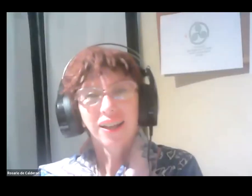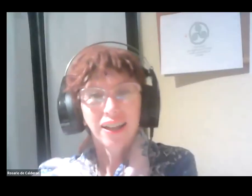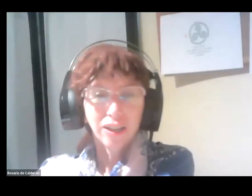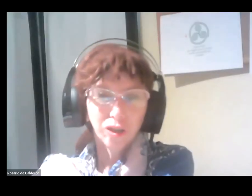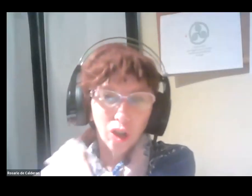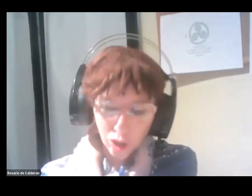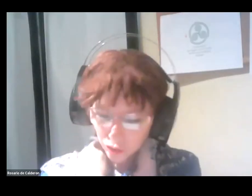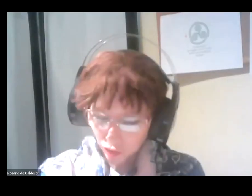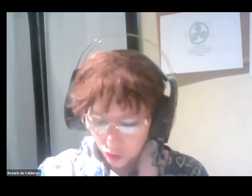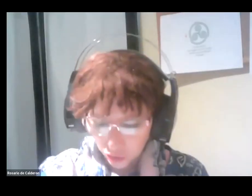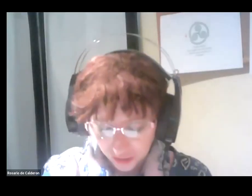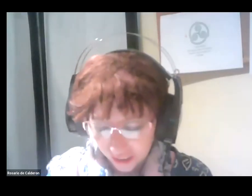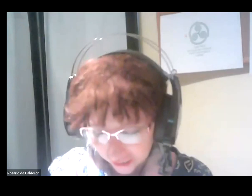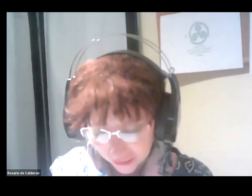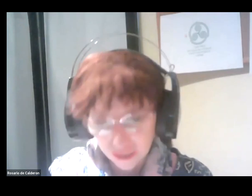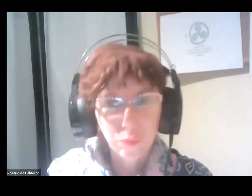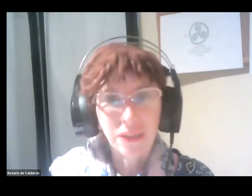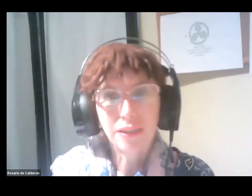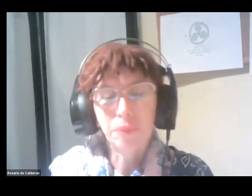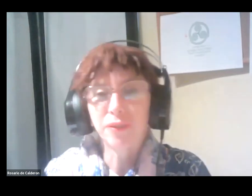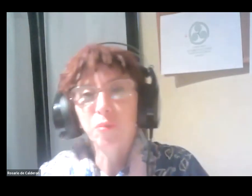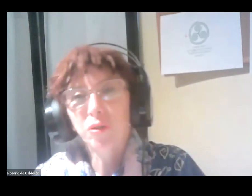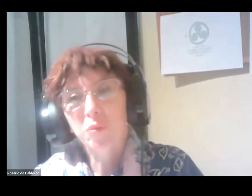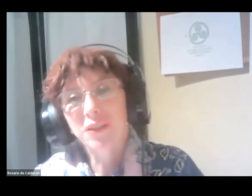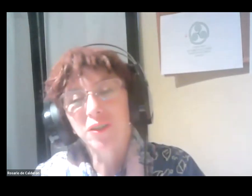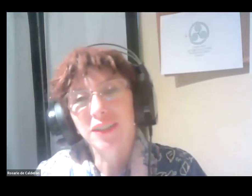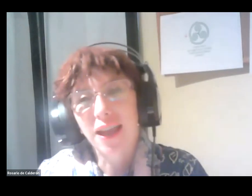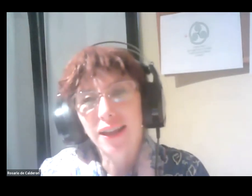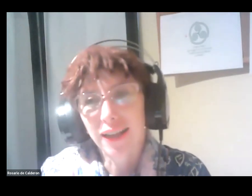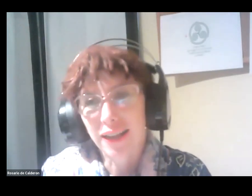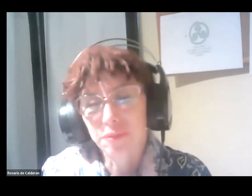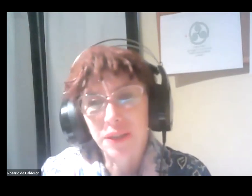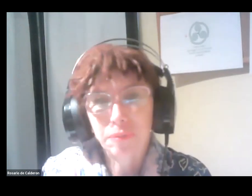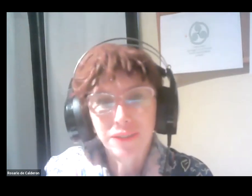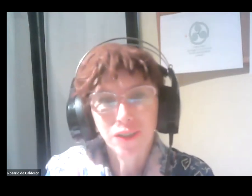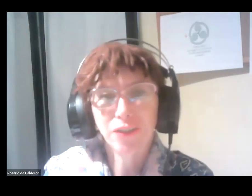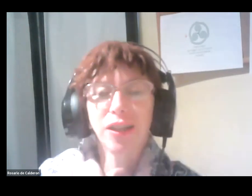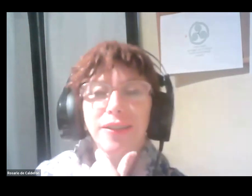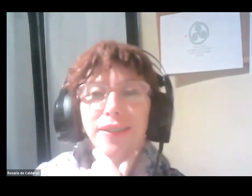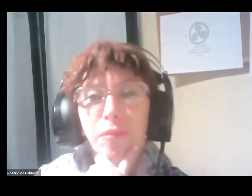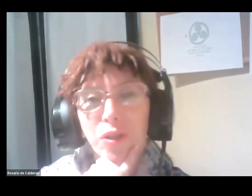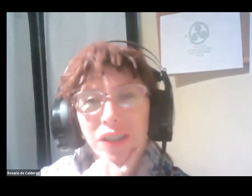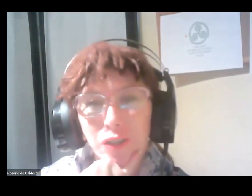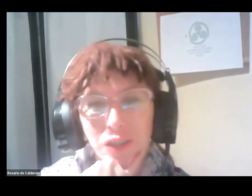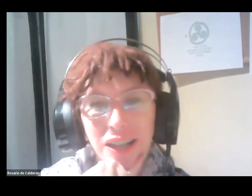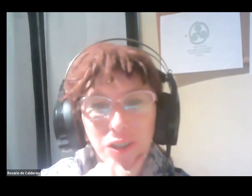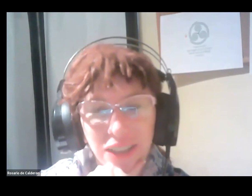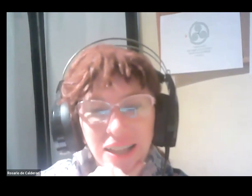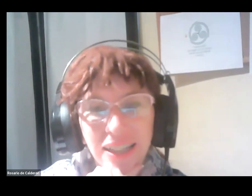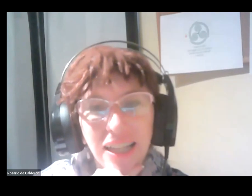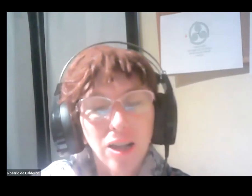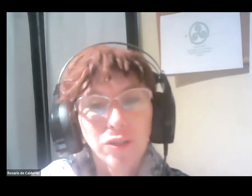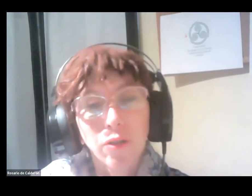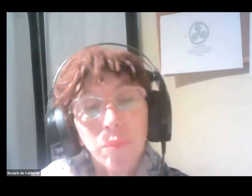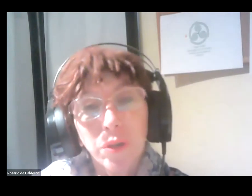genial todos los que tienen su participación por supuesto ya saben que las participaciones en el 60% de la nota